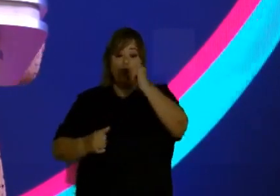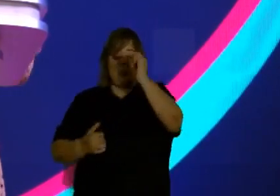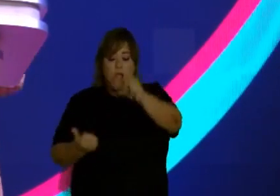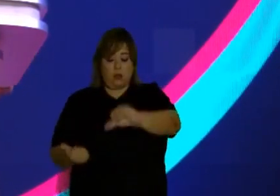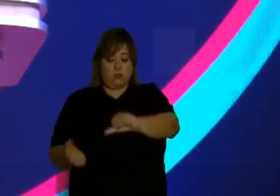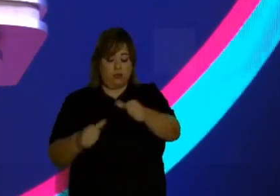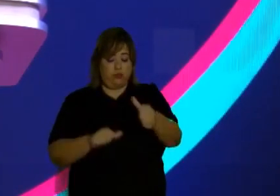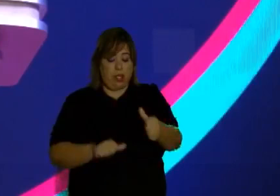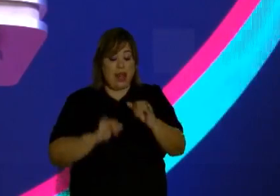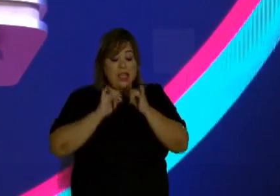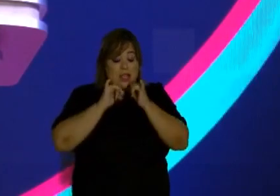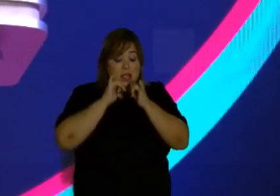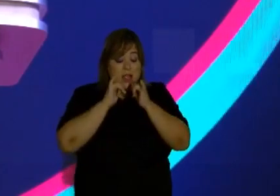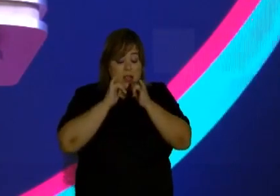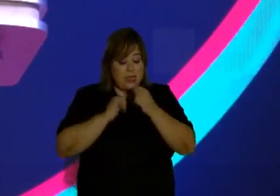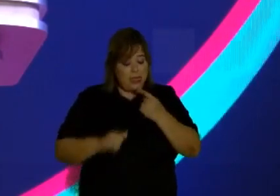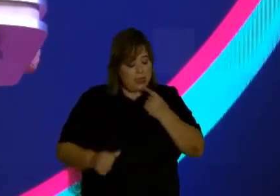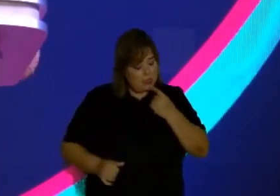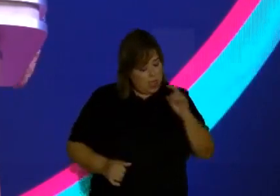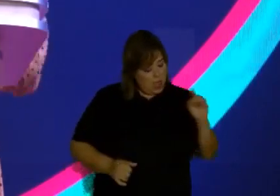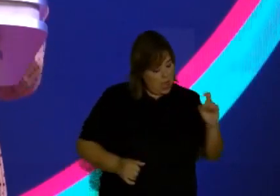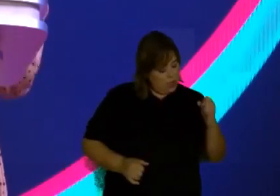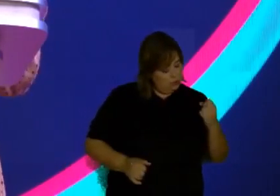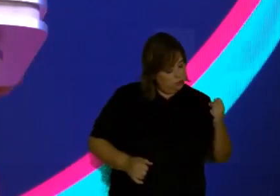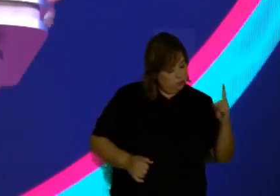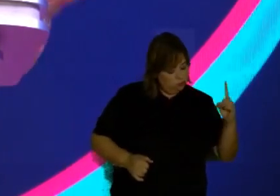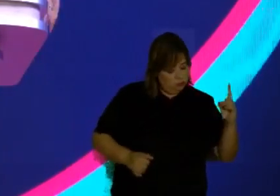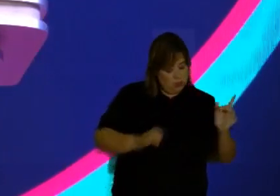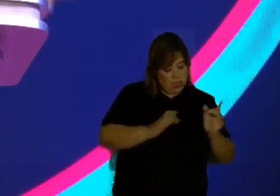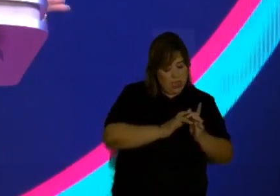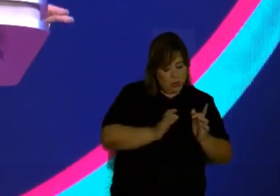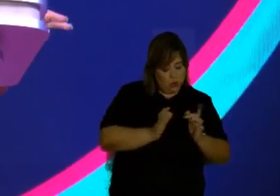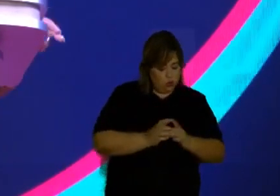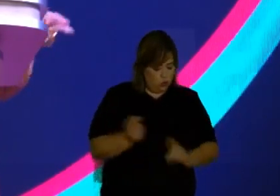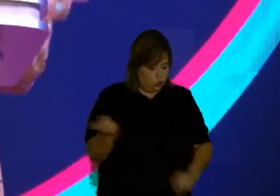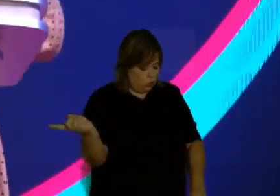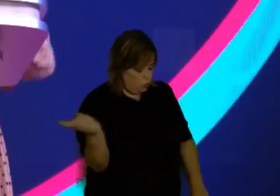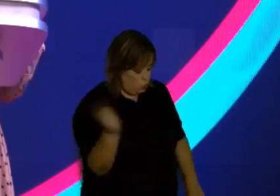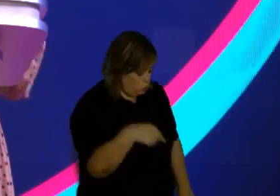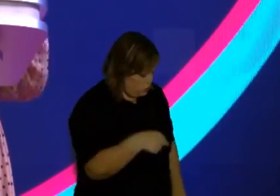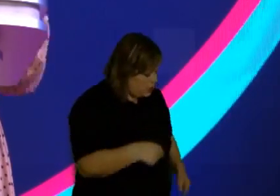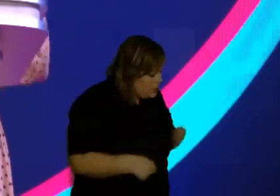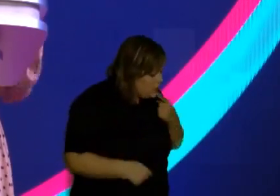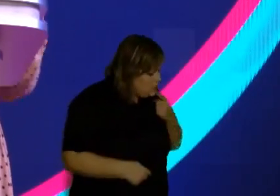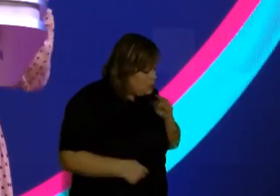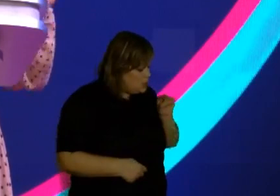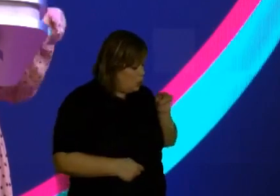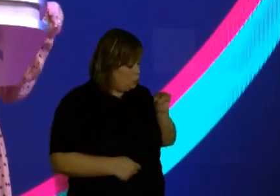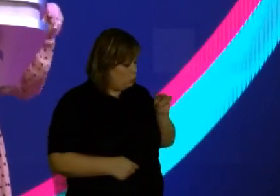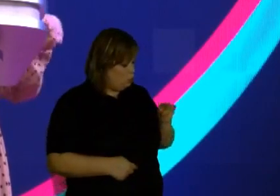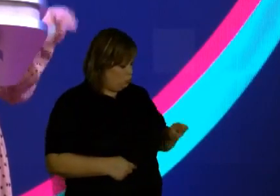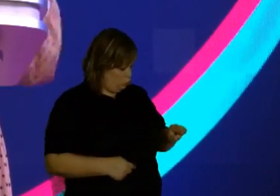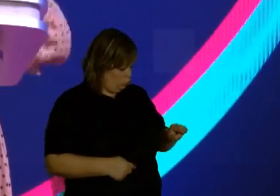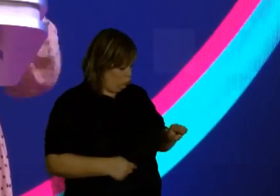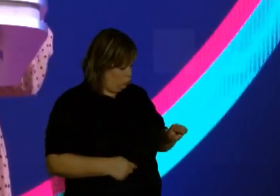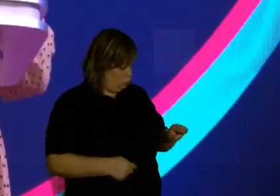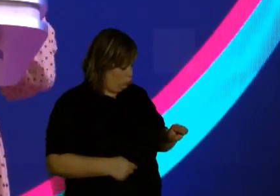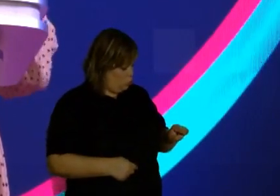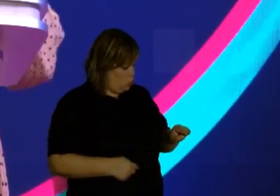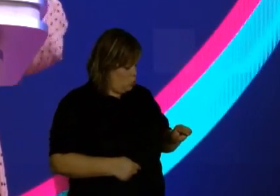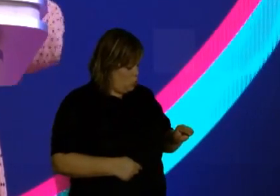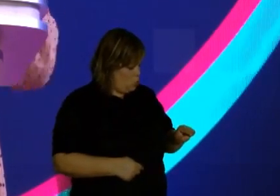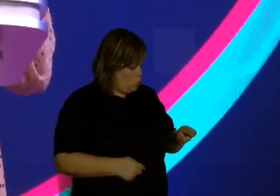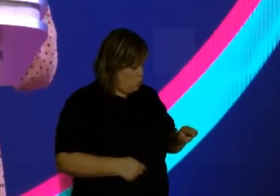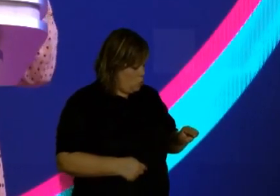de sus discípulos para preguntarle, ¿eres tú aquel que había de venir o